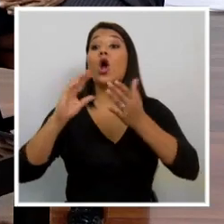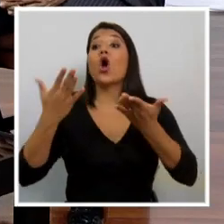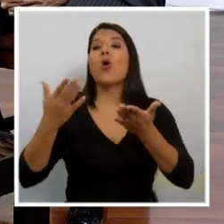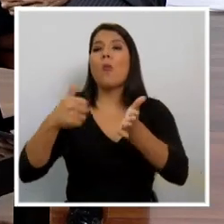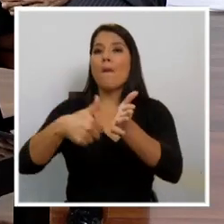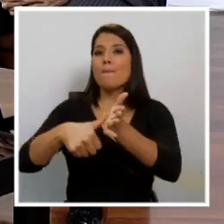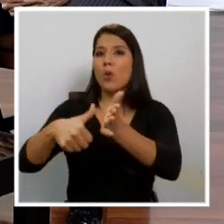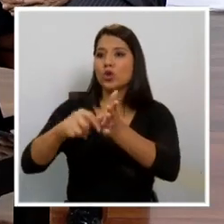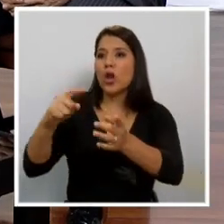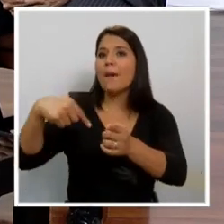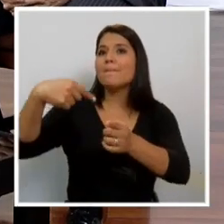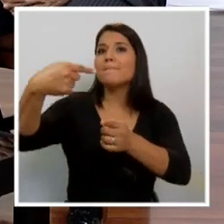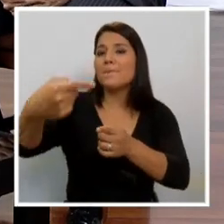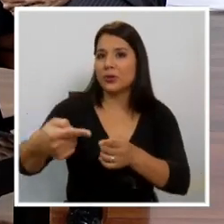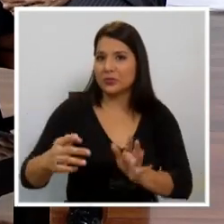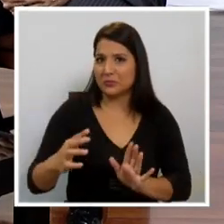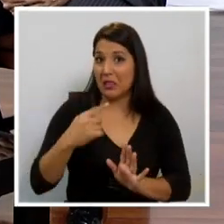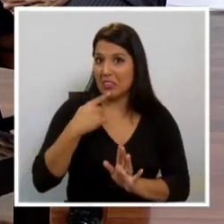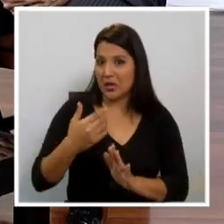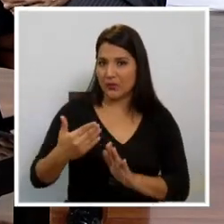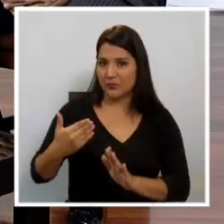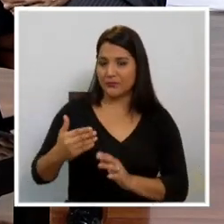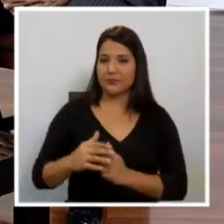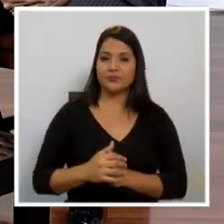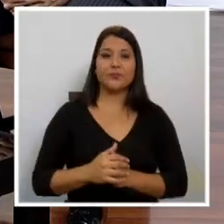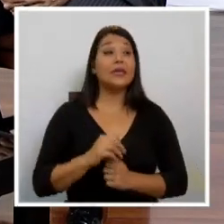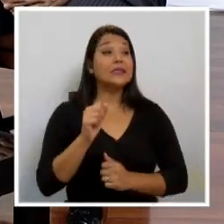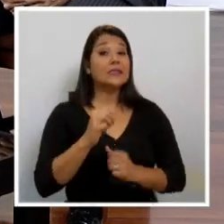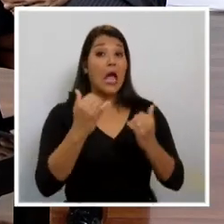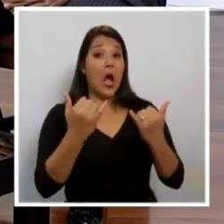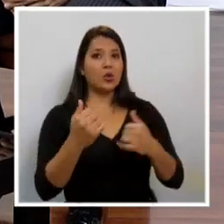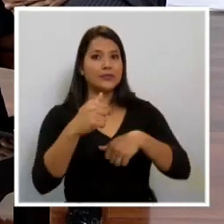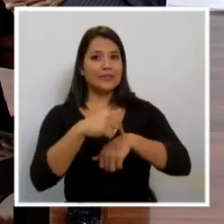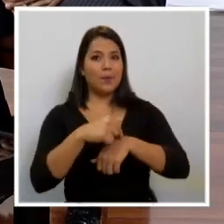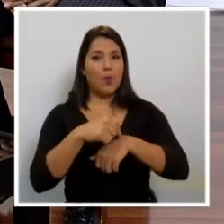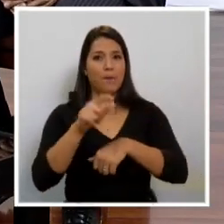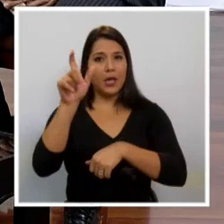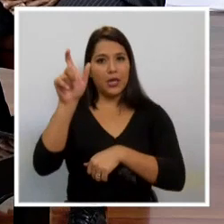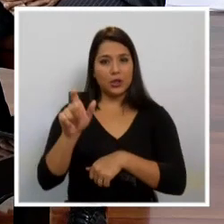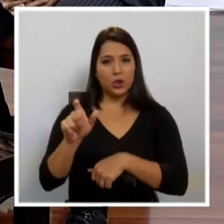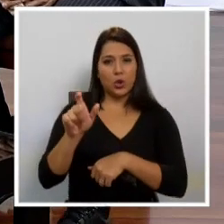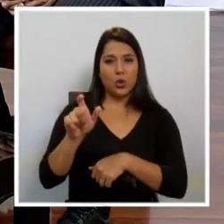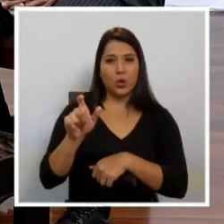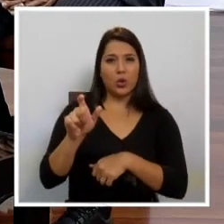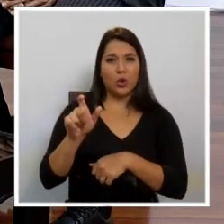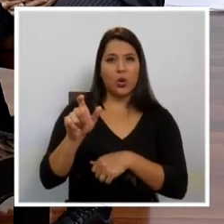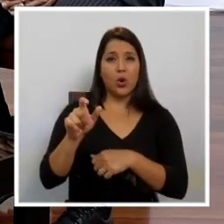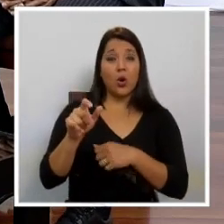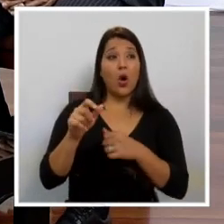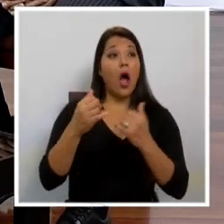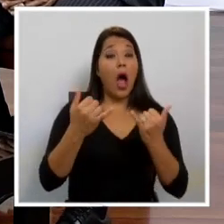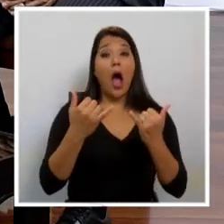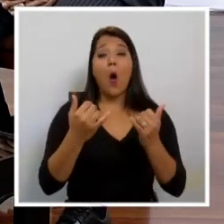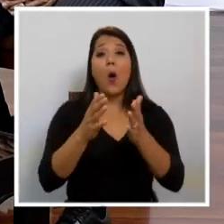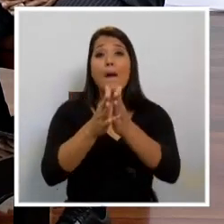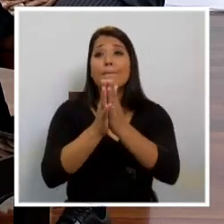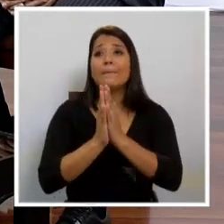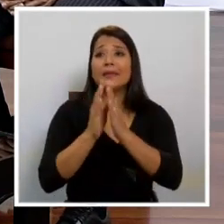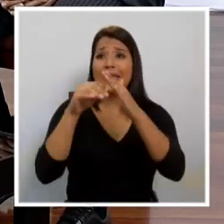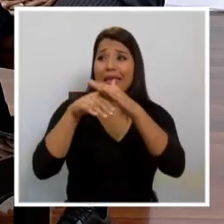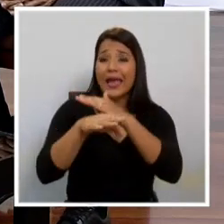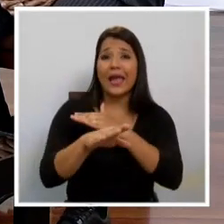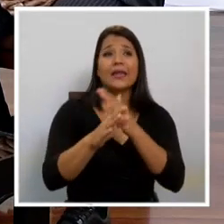Ese es un tema que estamos por ver. Sí. En ese momento Carolina, más bien están pidiendo que ingresen